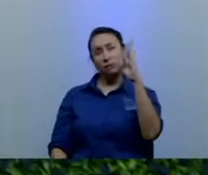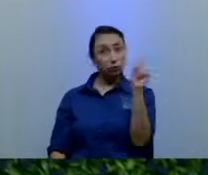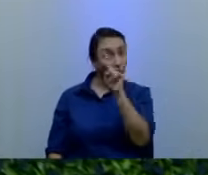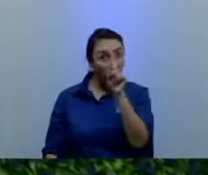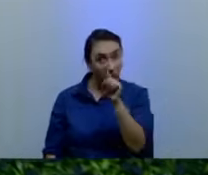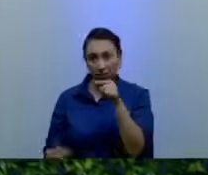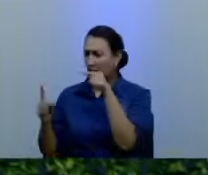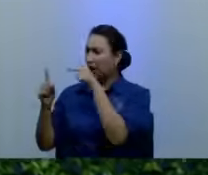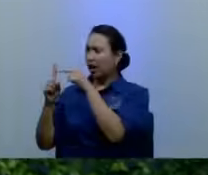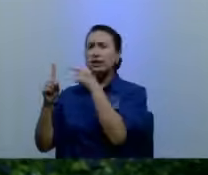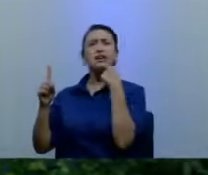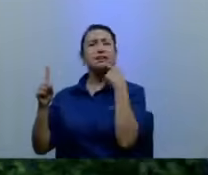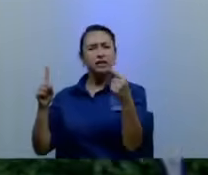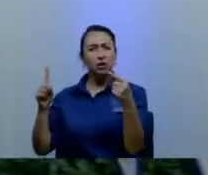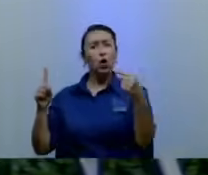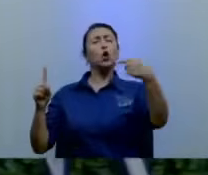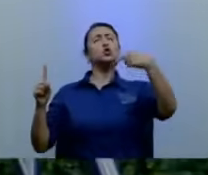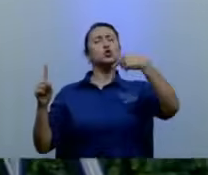Por ejemplo,